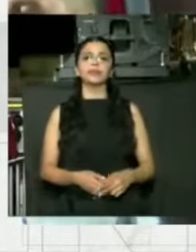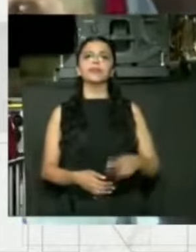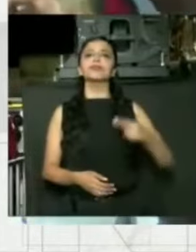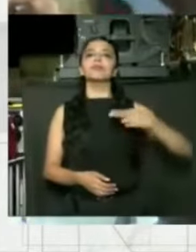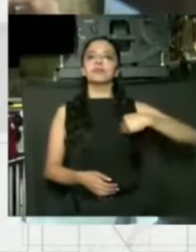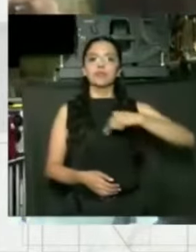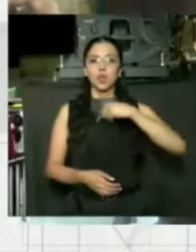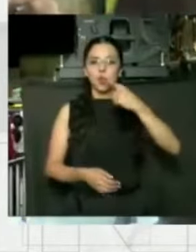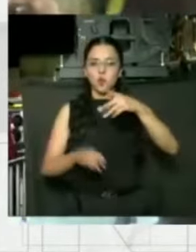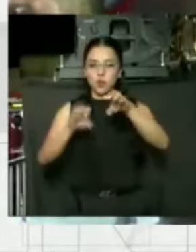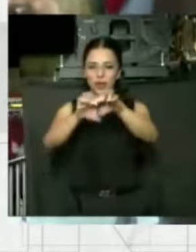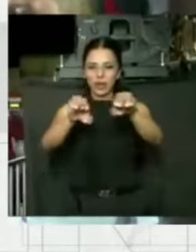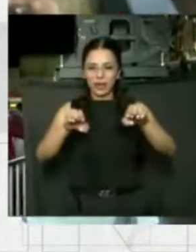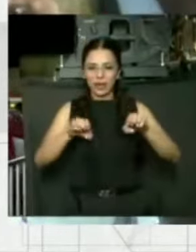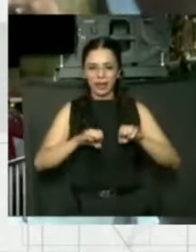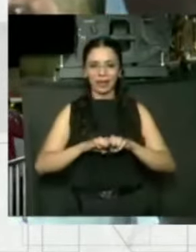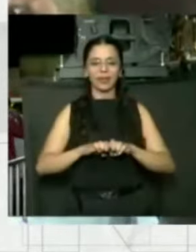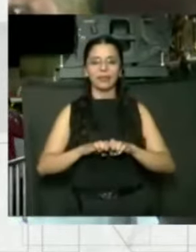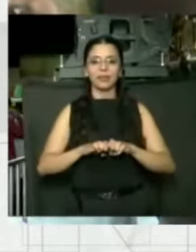Somos un equipo.